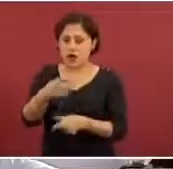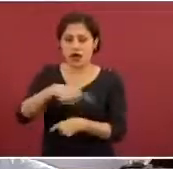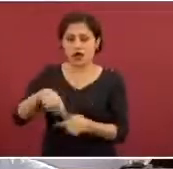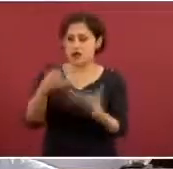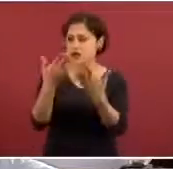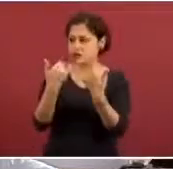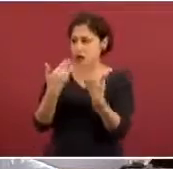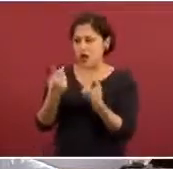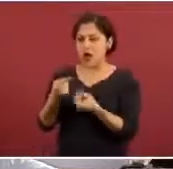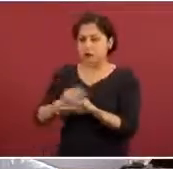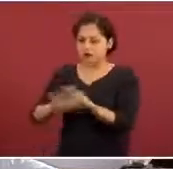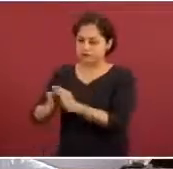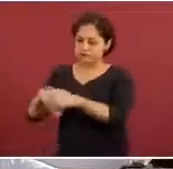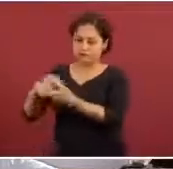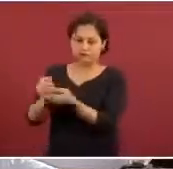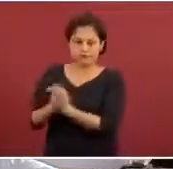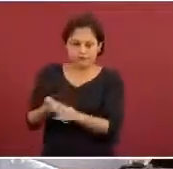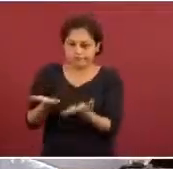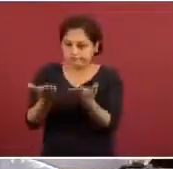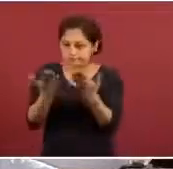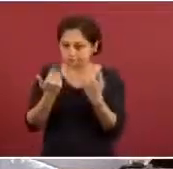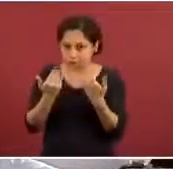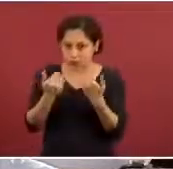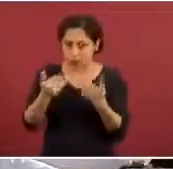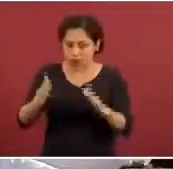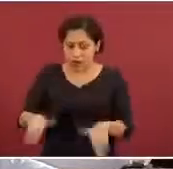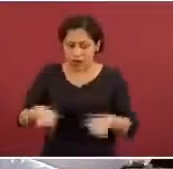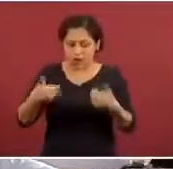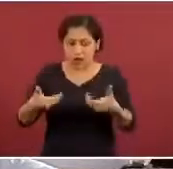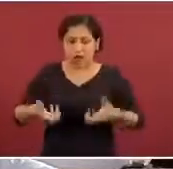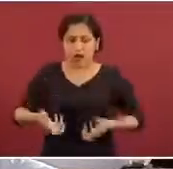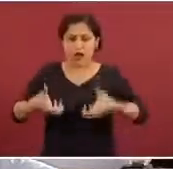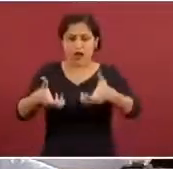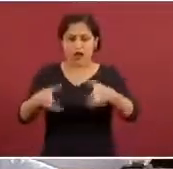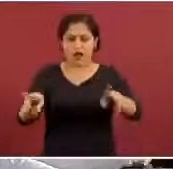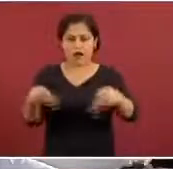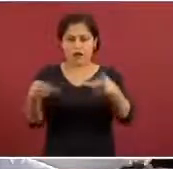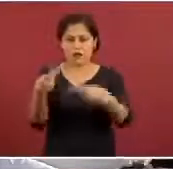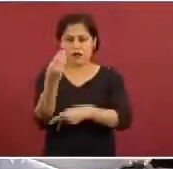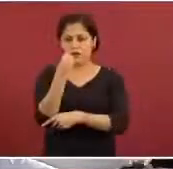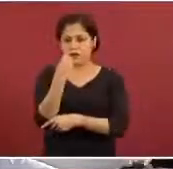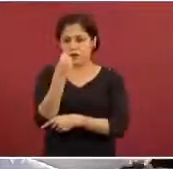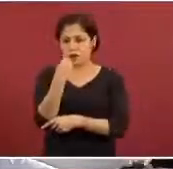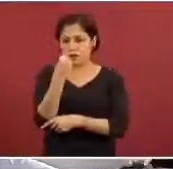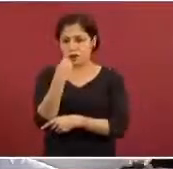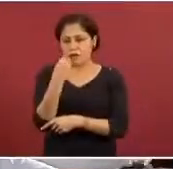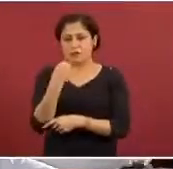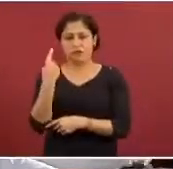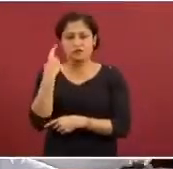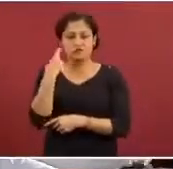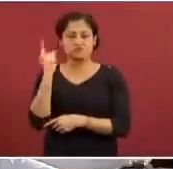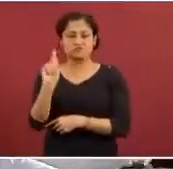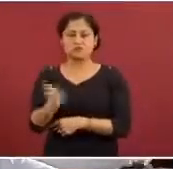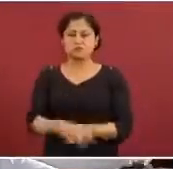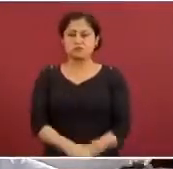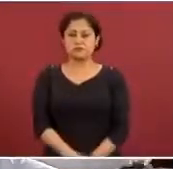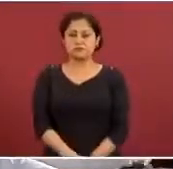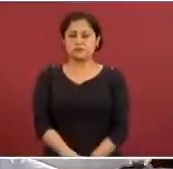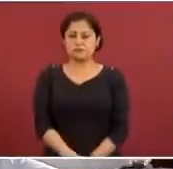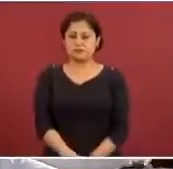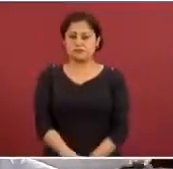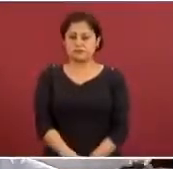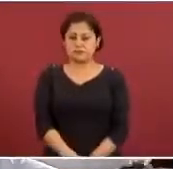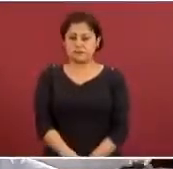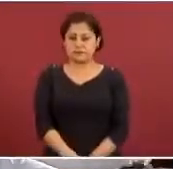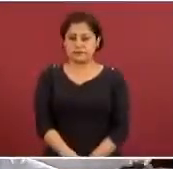están en las esquinas, son salsas comunes, por lo general están los guisados. La gente que tiene contacto con el pueblo, ¿verdad? No sé yo